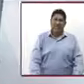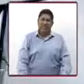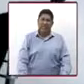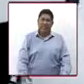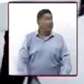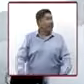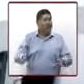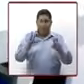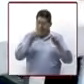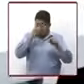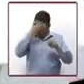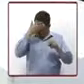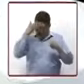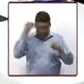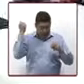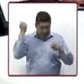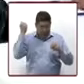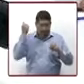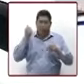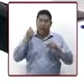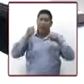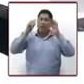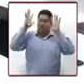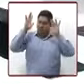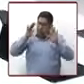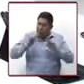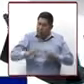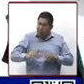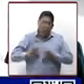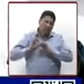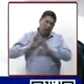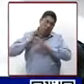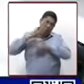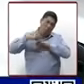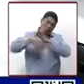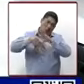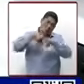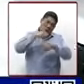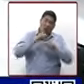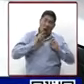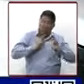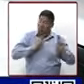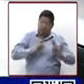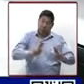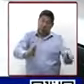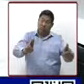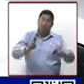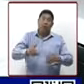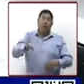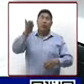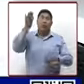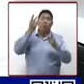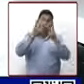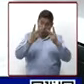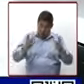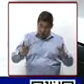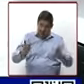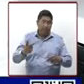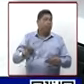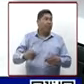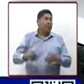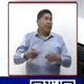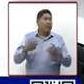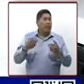No podemos olvidar que los desastres naturales han golpeado seriamente al departamento de Potosí desde la gestión pasada.